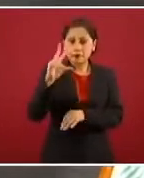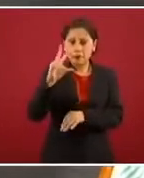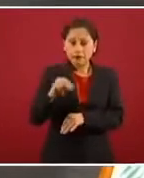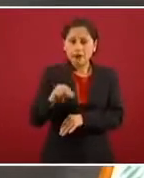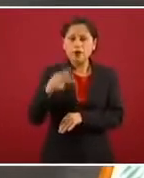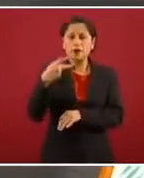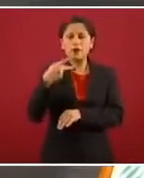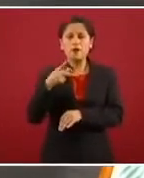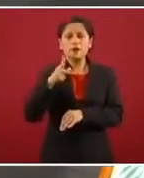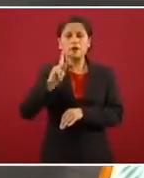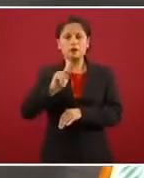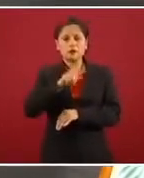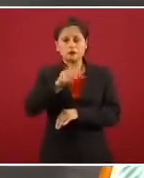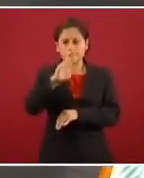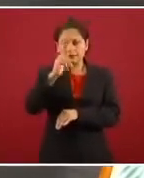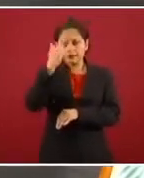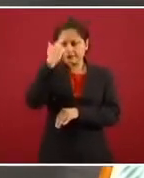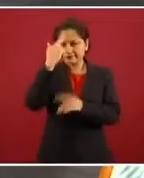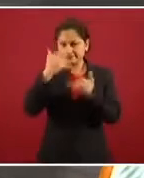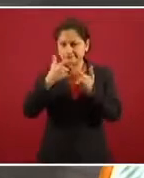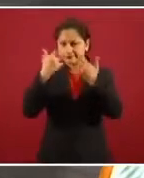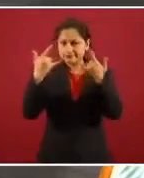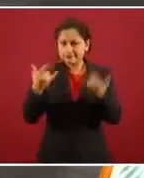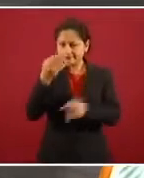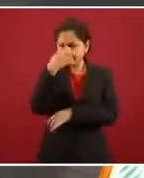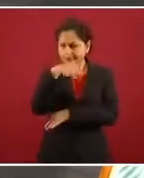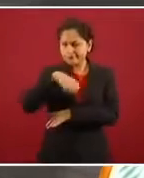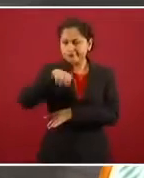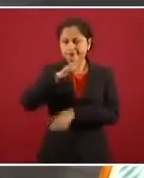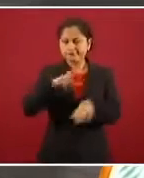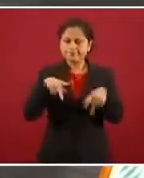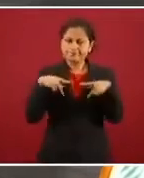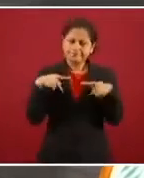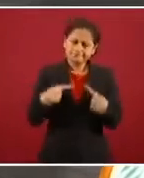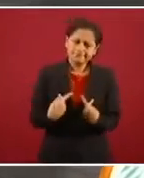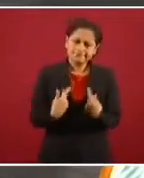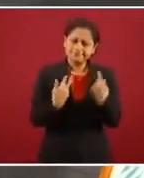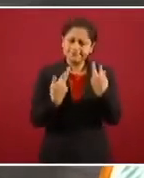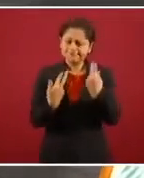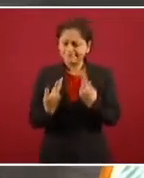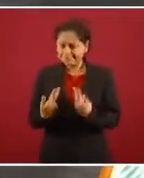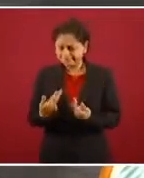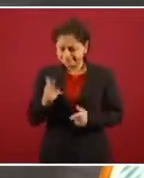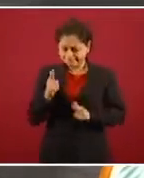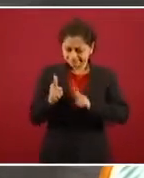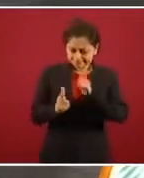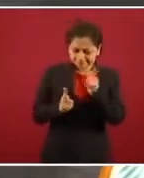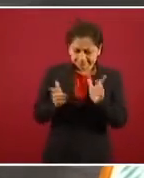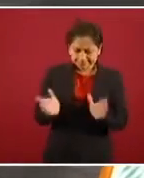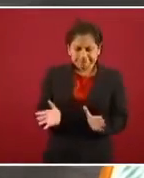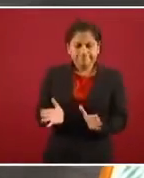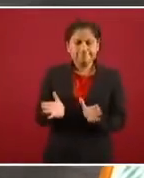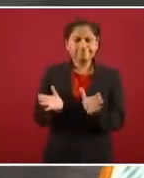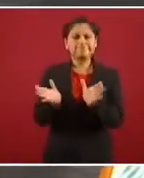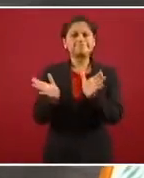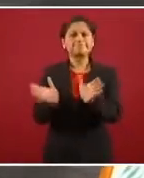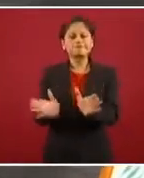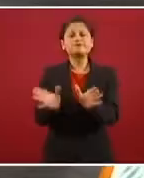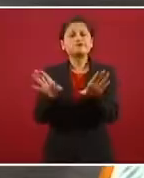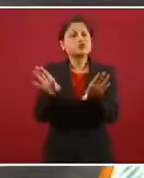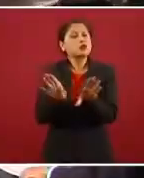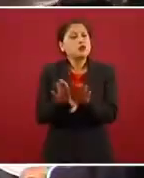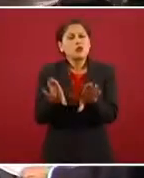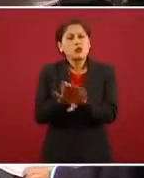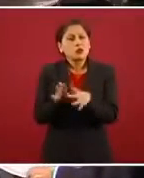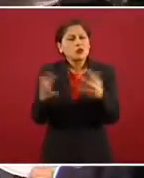elefante reumático que se encontró lento cargar con tal estado, con un estado que ha asumido tal